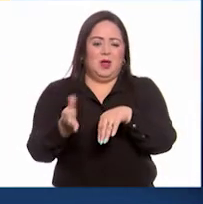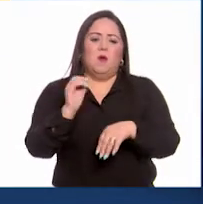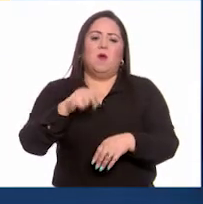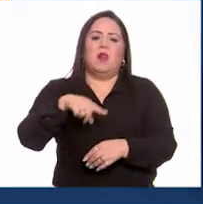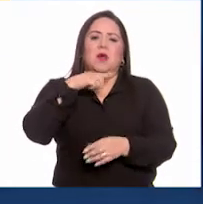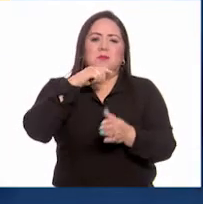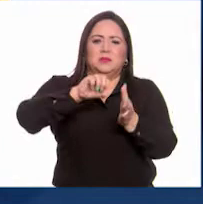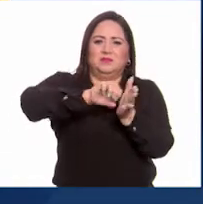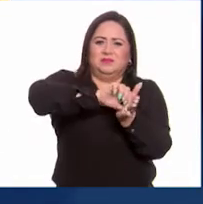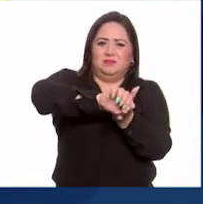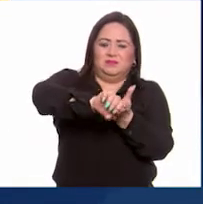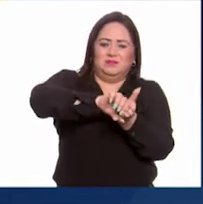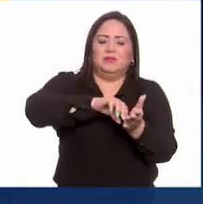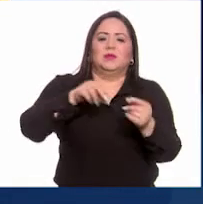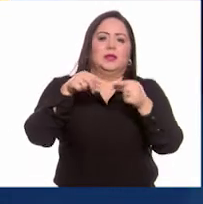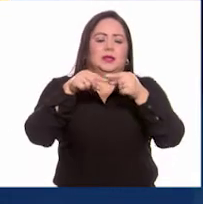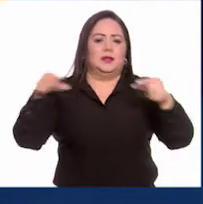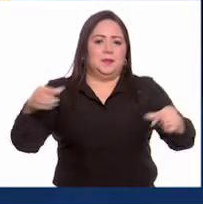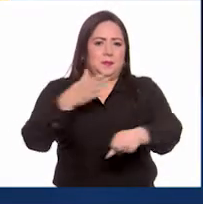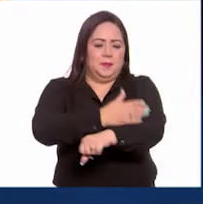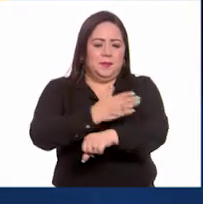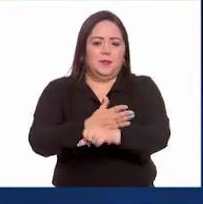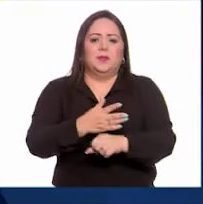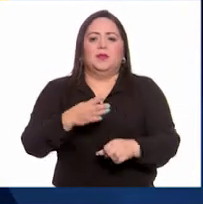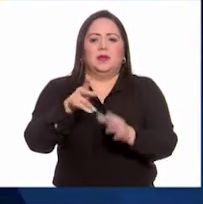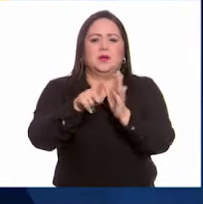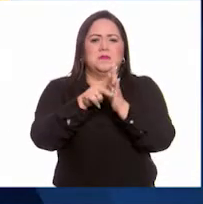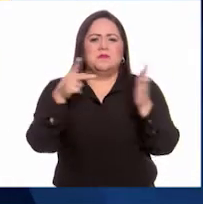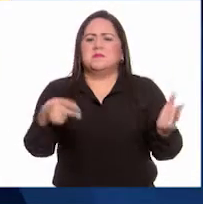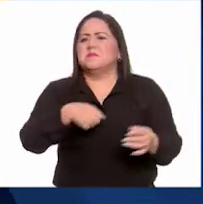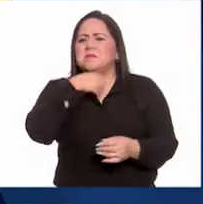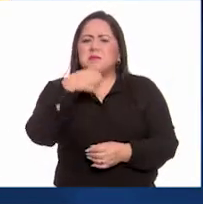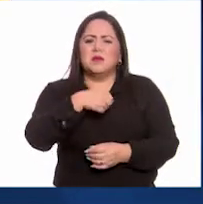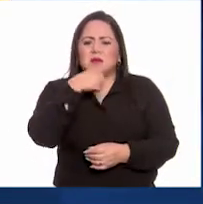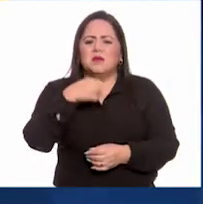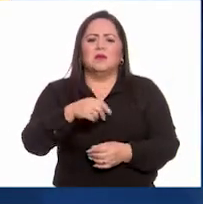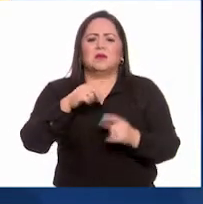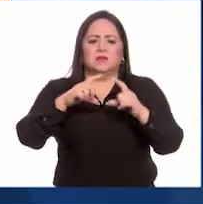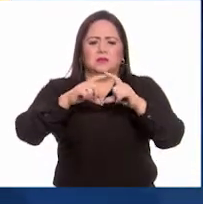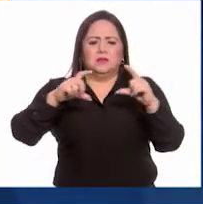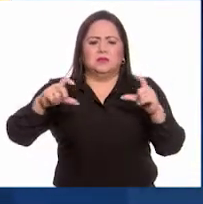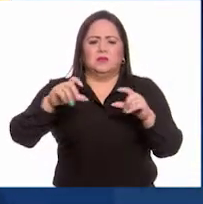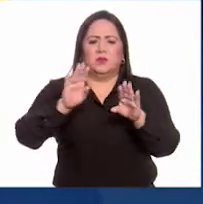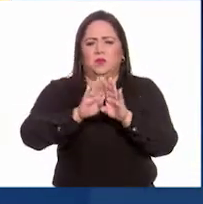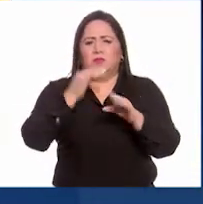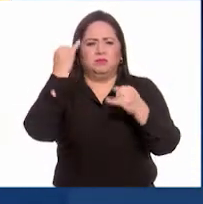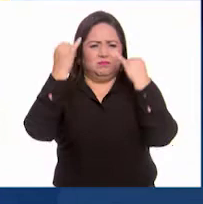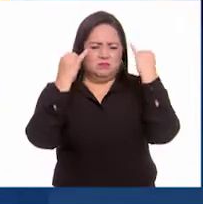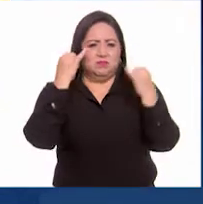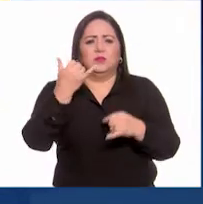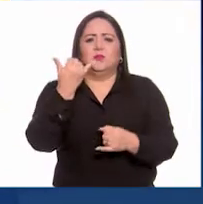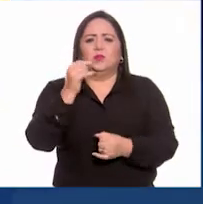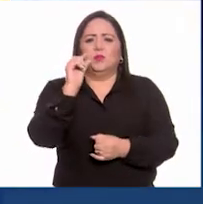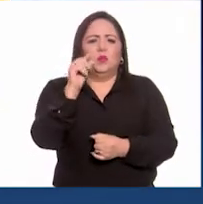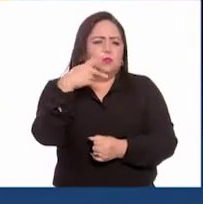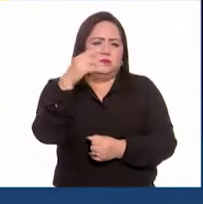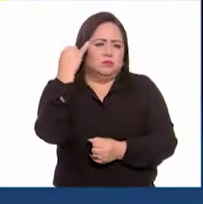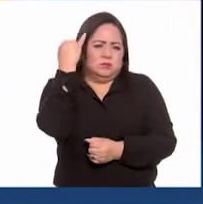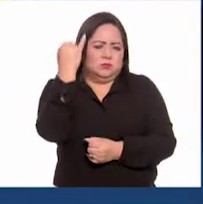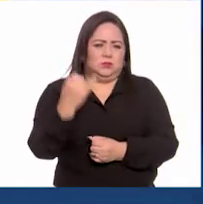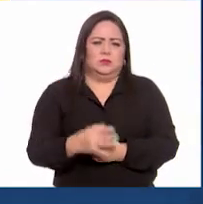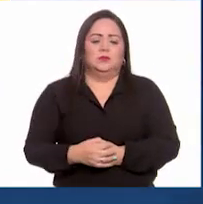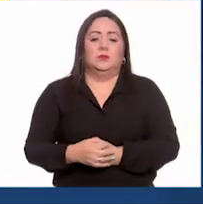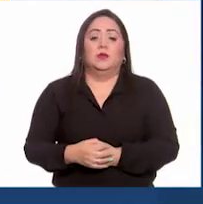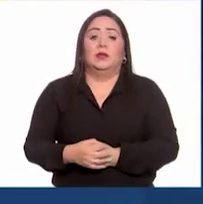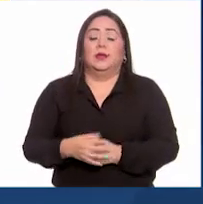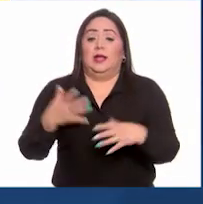lápiz adhesivo, una regla, una revista vieja, una estrategia de escritura creativa y un poco de imaginación.